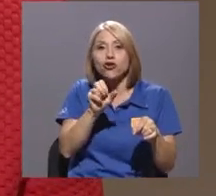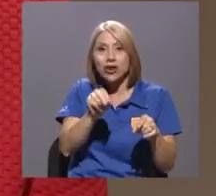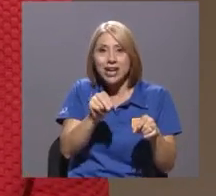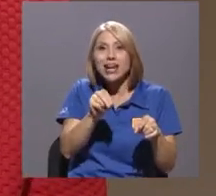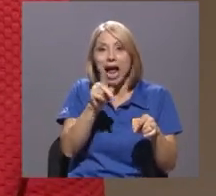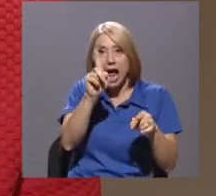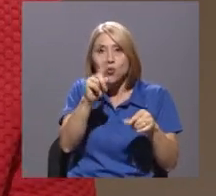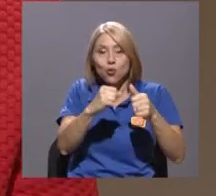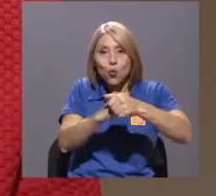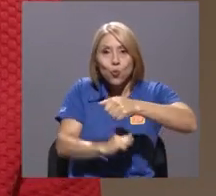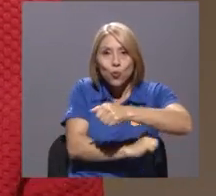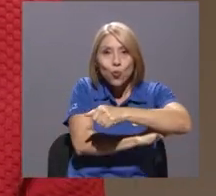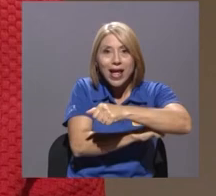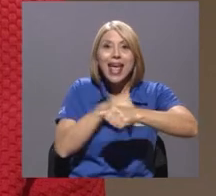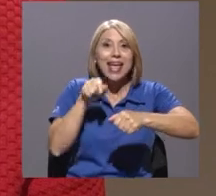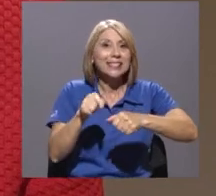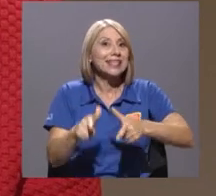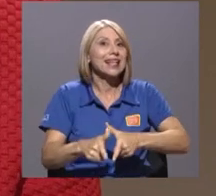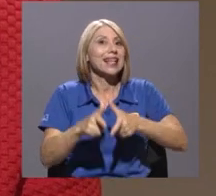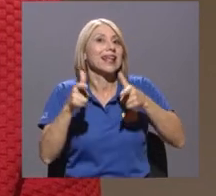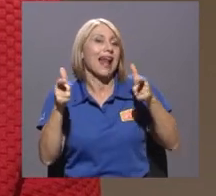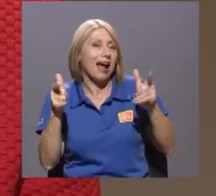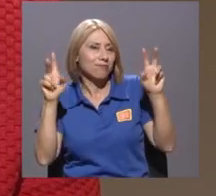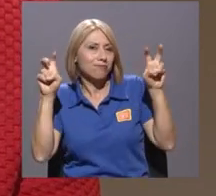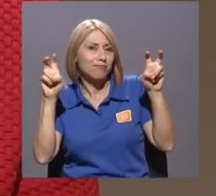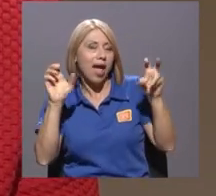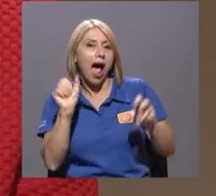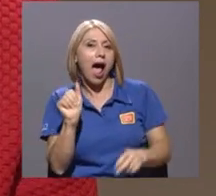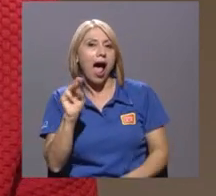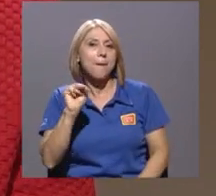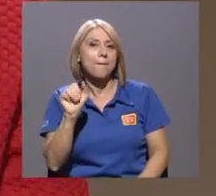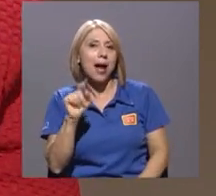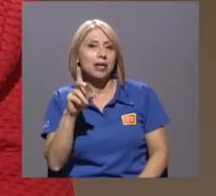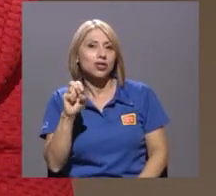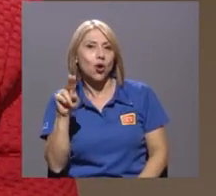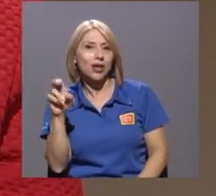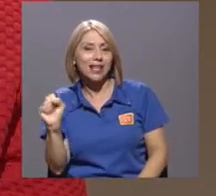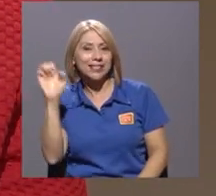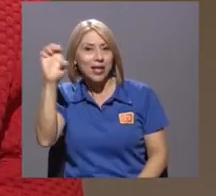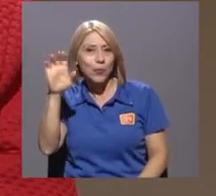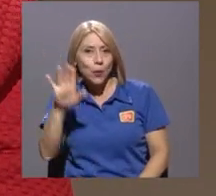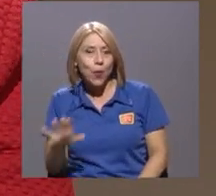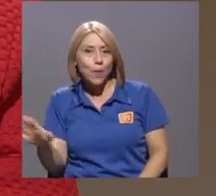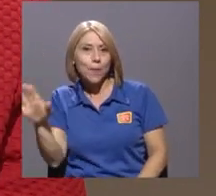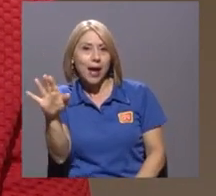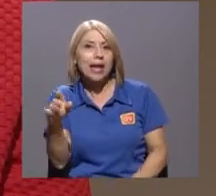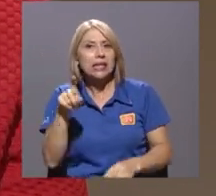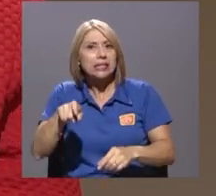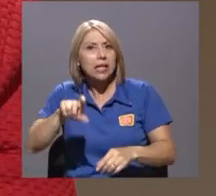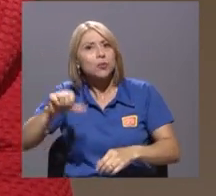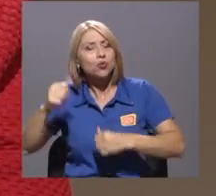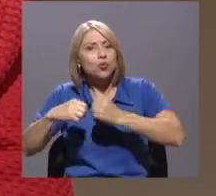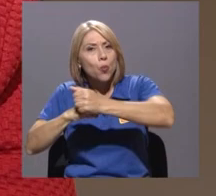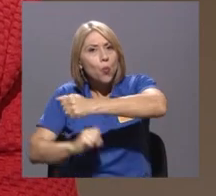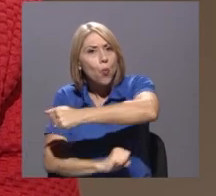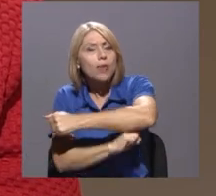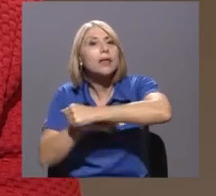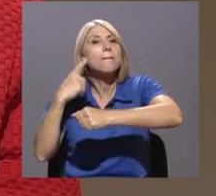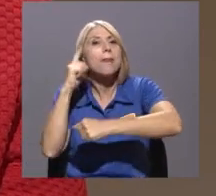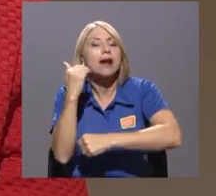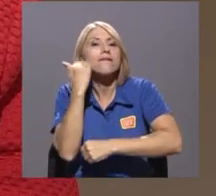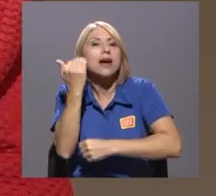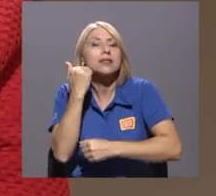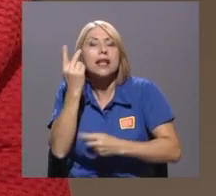para que nosotros facilitamos las visitas el cambio el comercio y